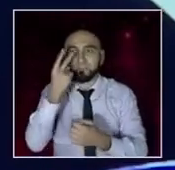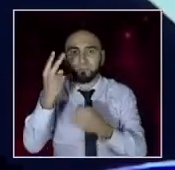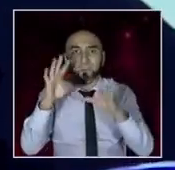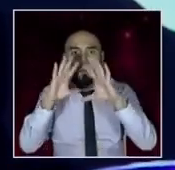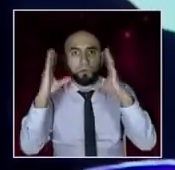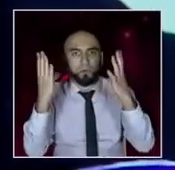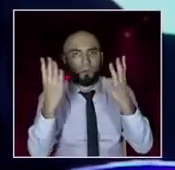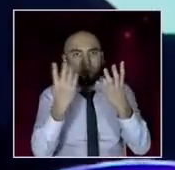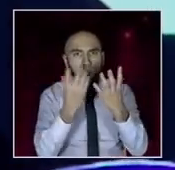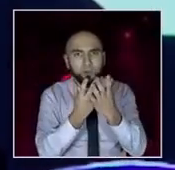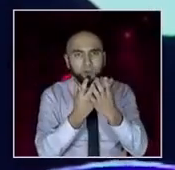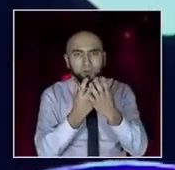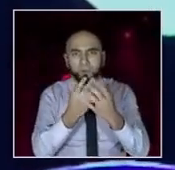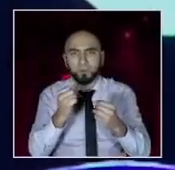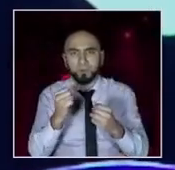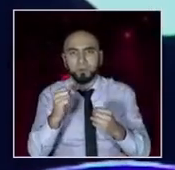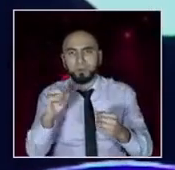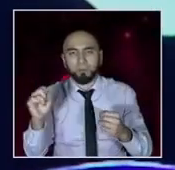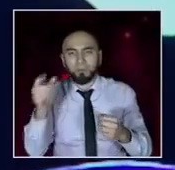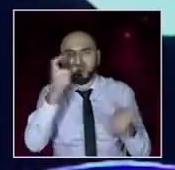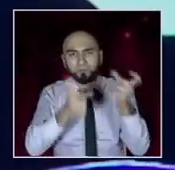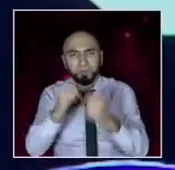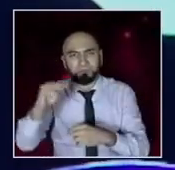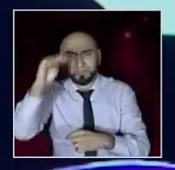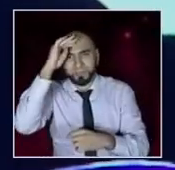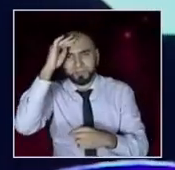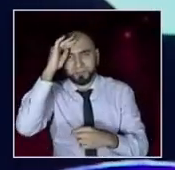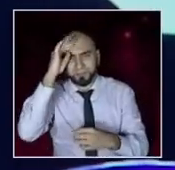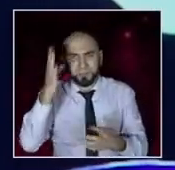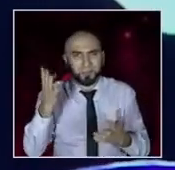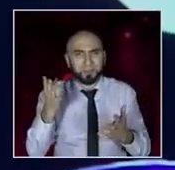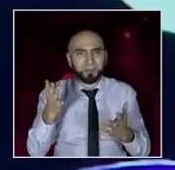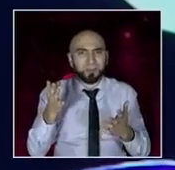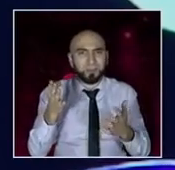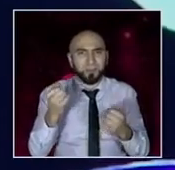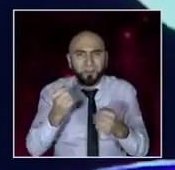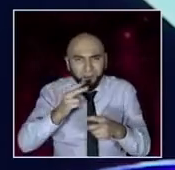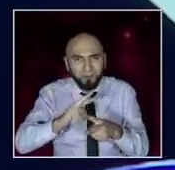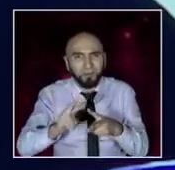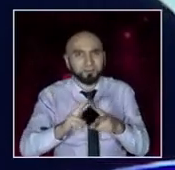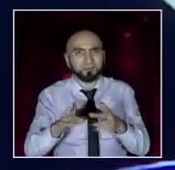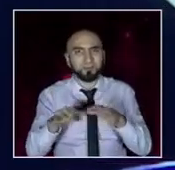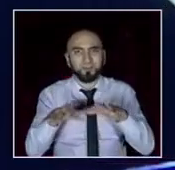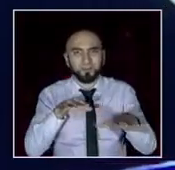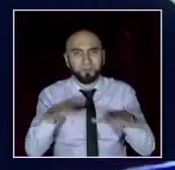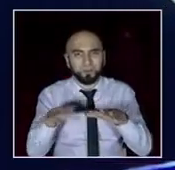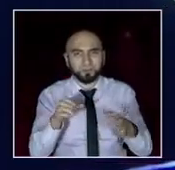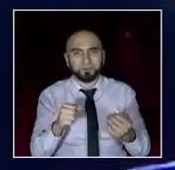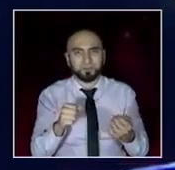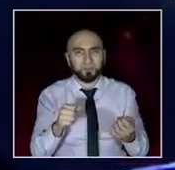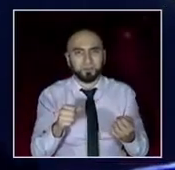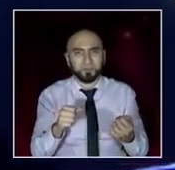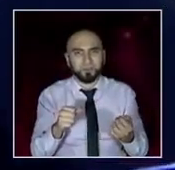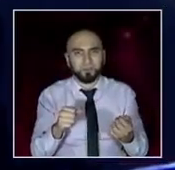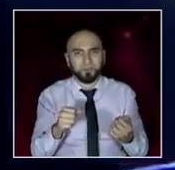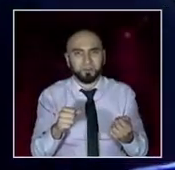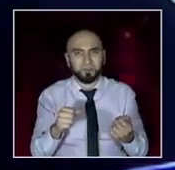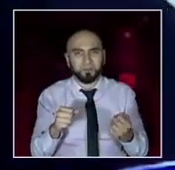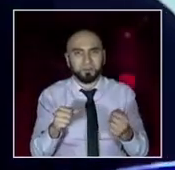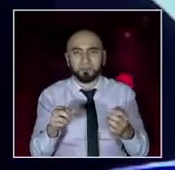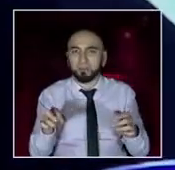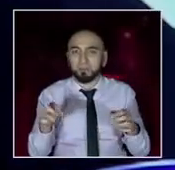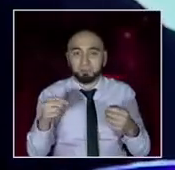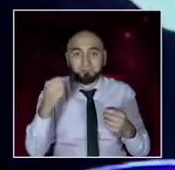perspectiva de primera persona, experiencias que tienden a hacer cosas. abolición cuando hablamos del mundo